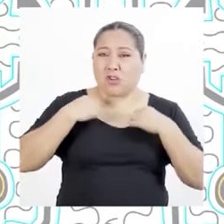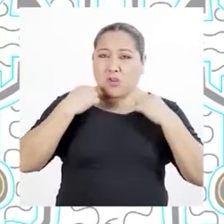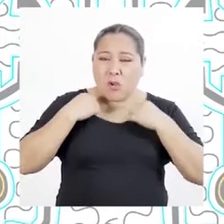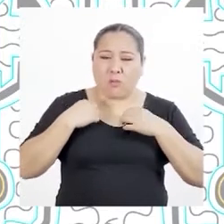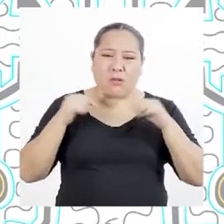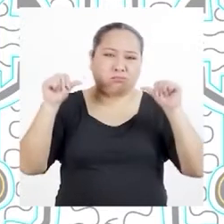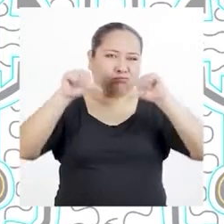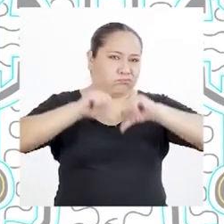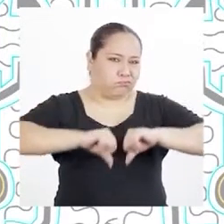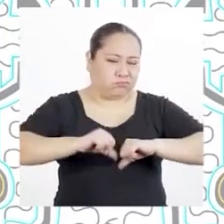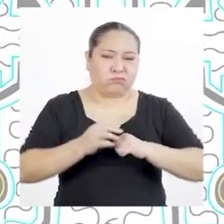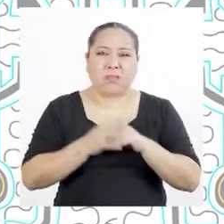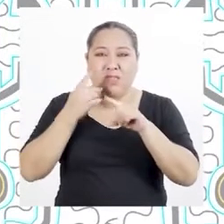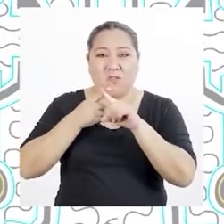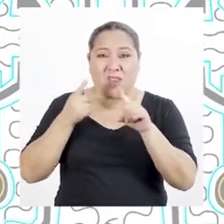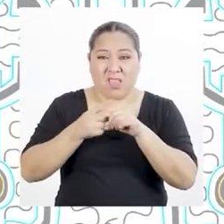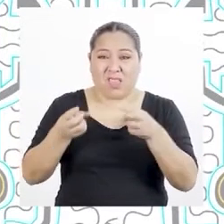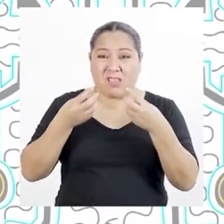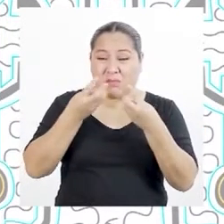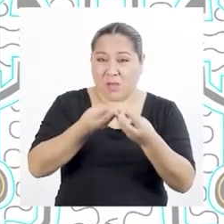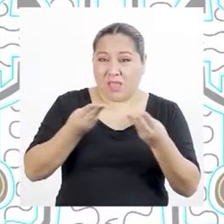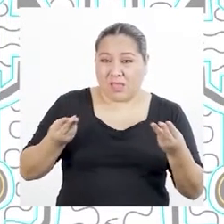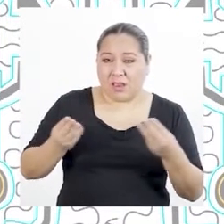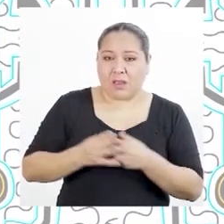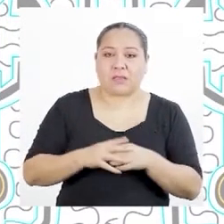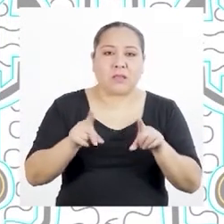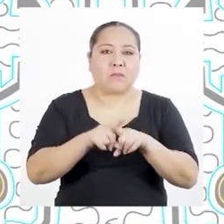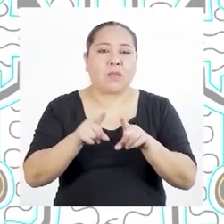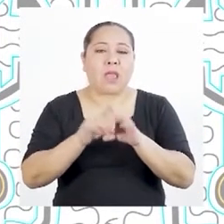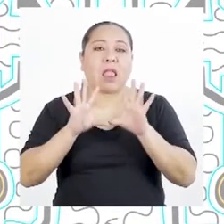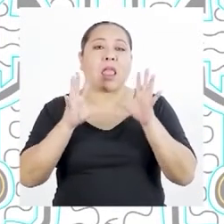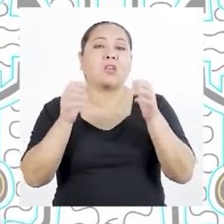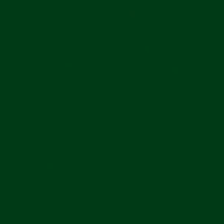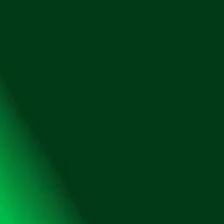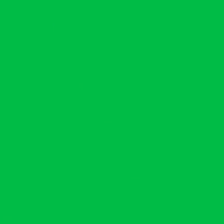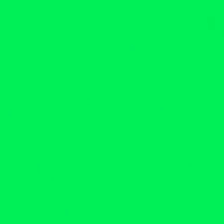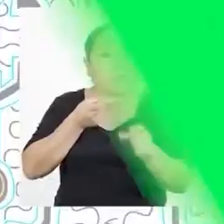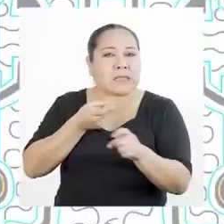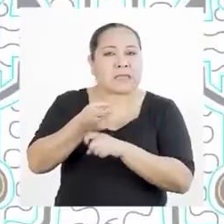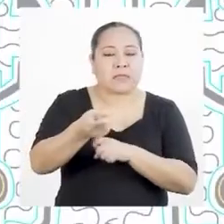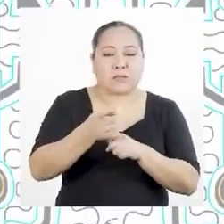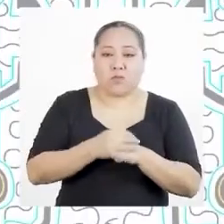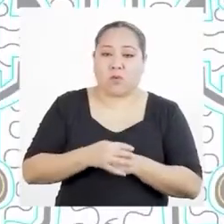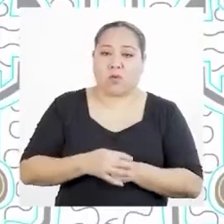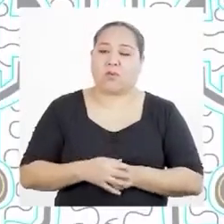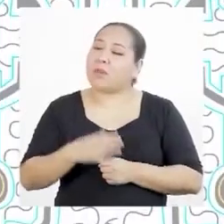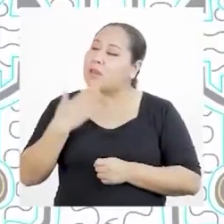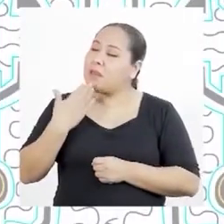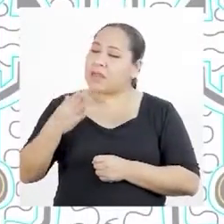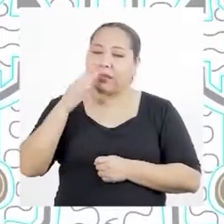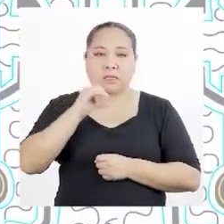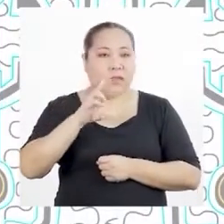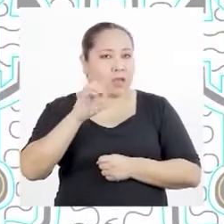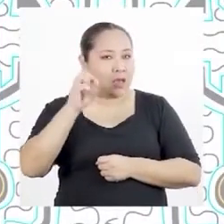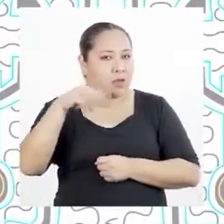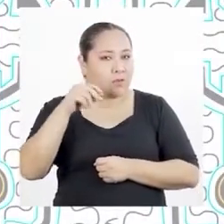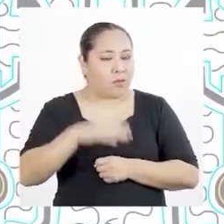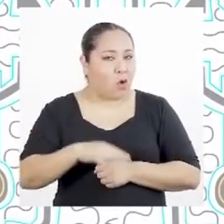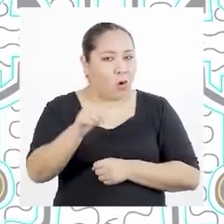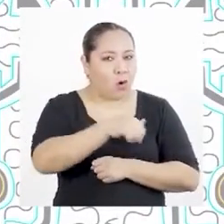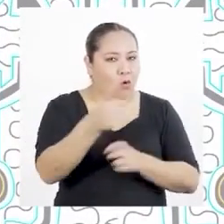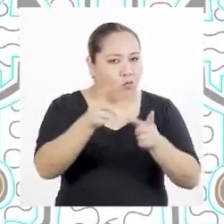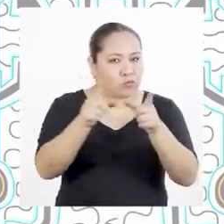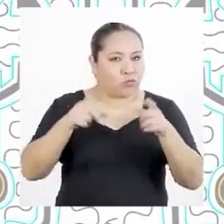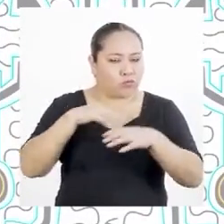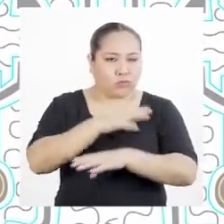etc. También fue afectada la Asociación de Viviendas Playa Escondida. Gracias, Carmen. Pasando a otras zonas de